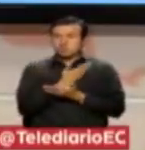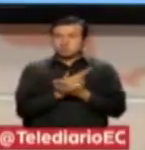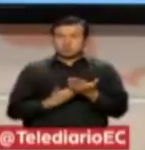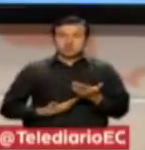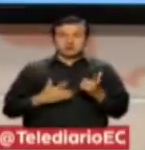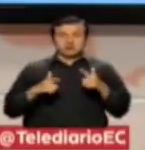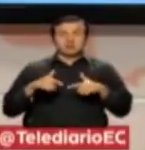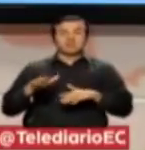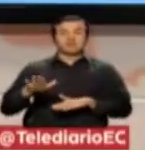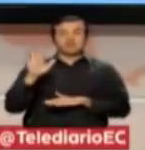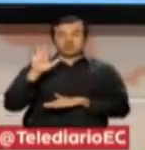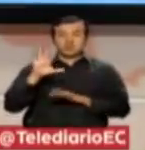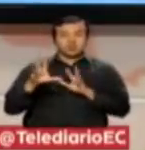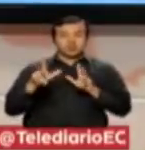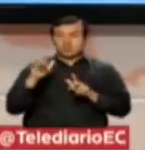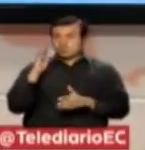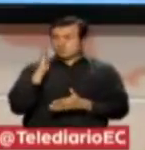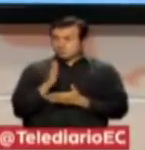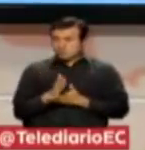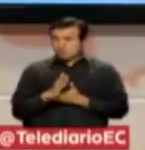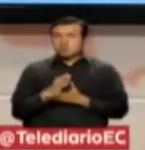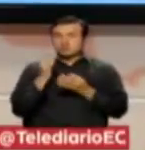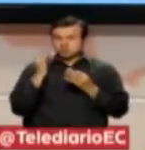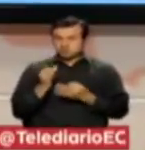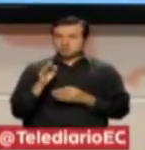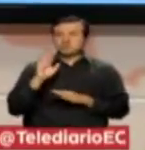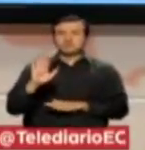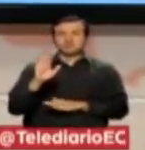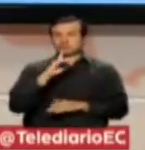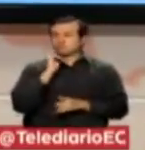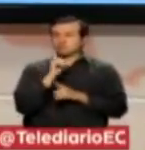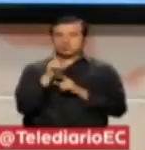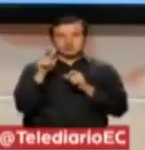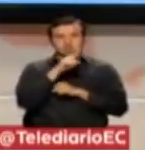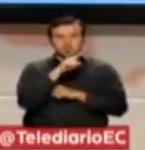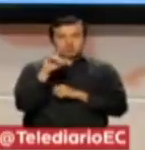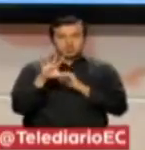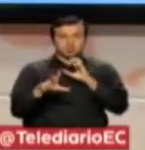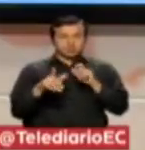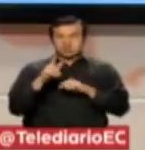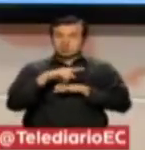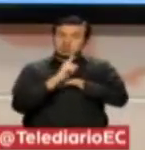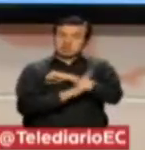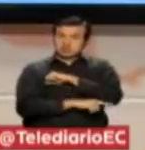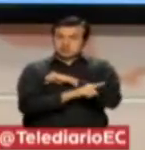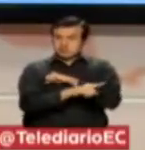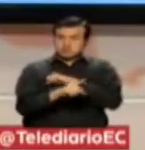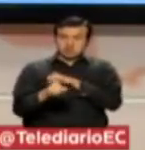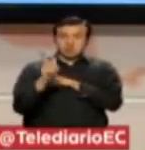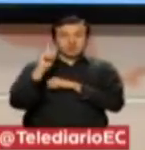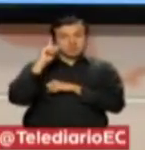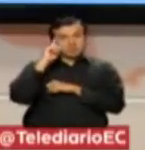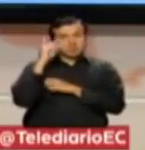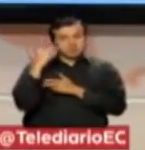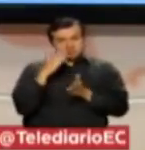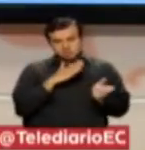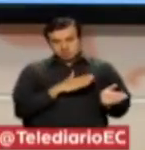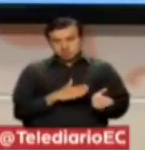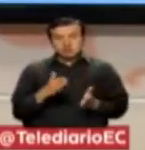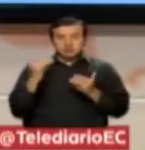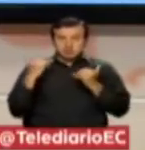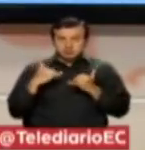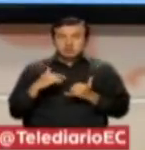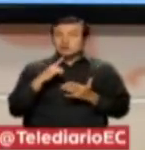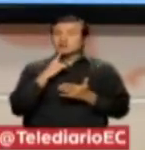cuando ofreció una cirugía mayor contra la corrupción, ofreció eso, que los corruptos y los pillos la pasen mal. Y el gobierno lo está haciendo porque de lo que se